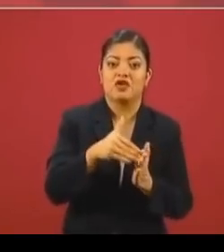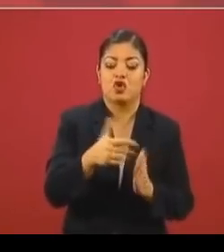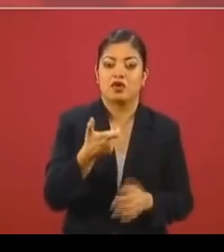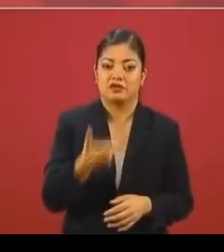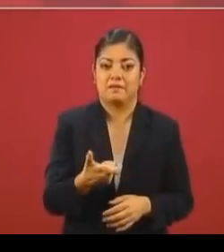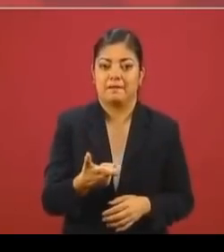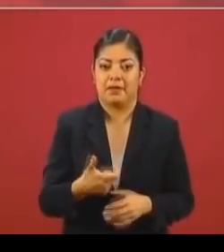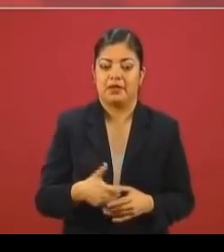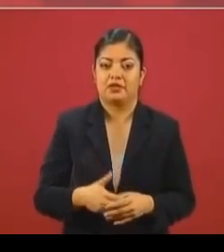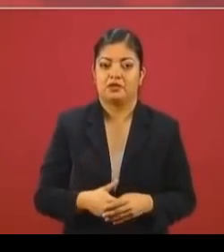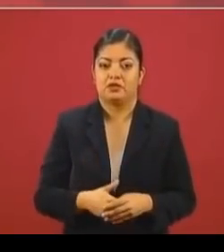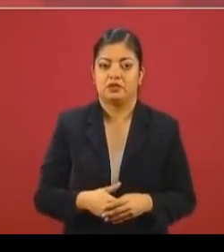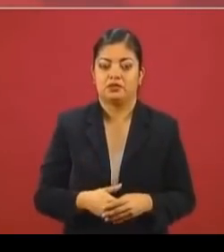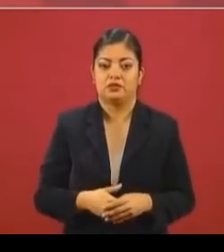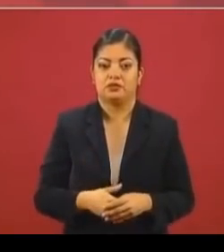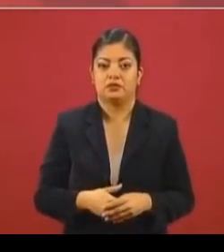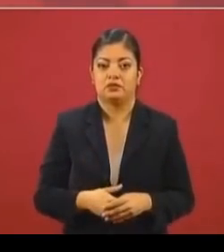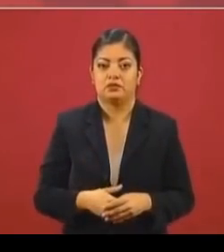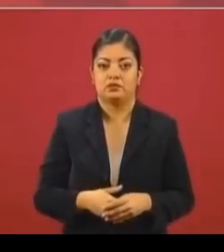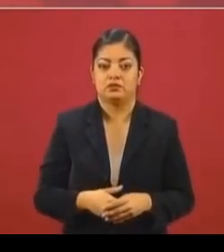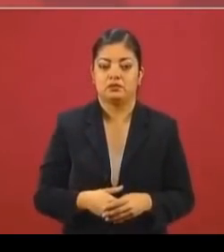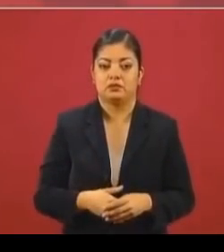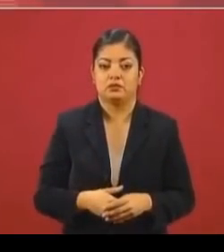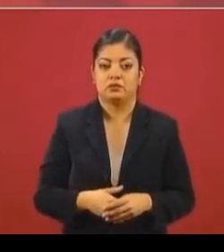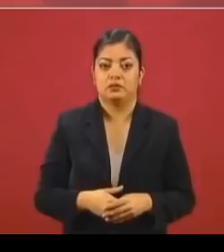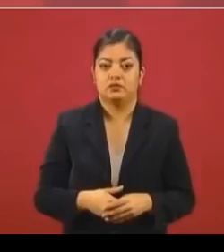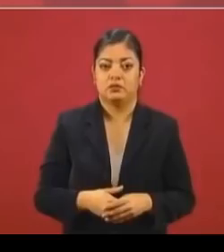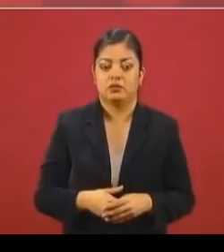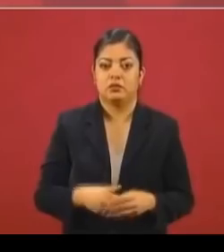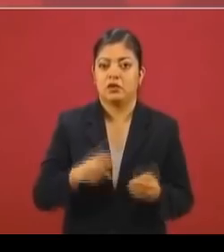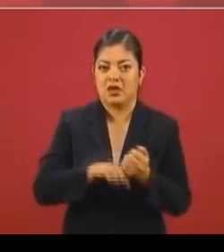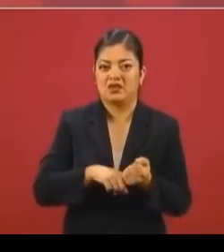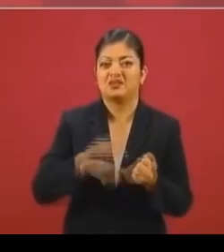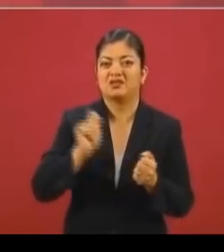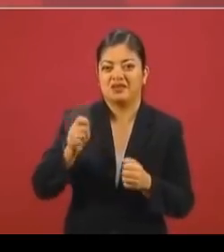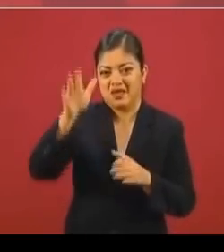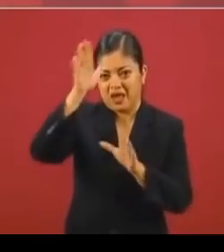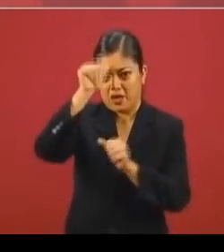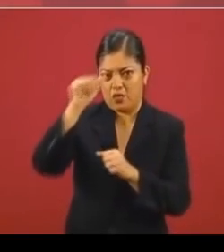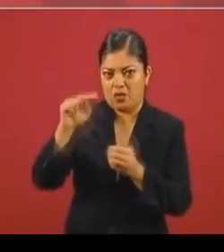4 empresas o consorcios